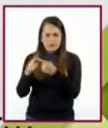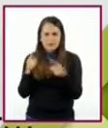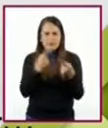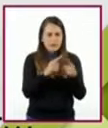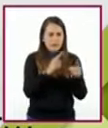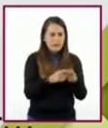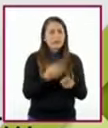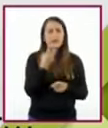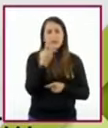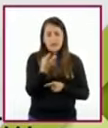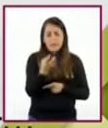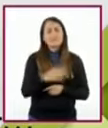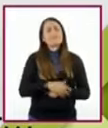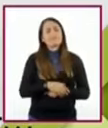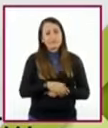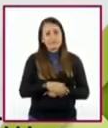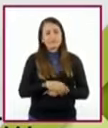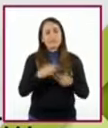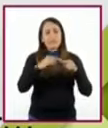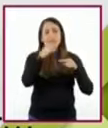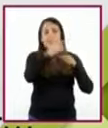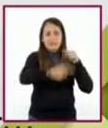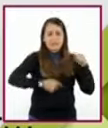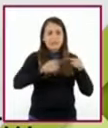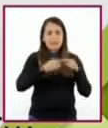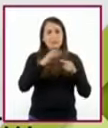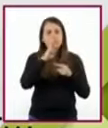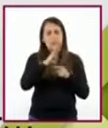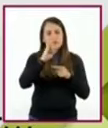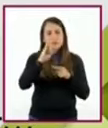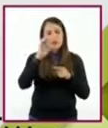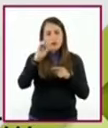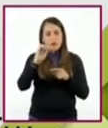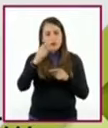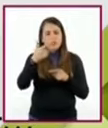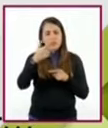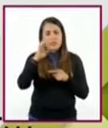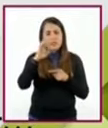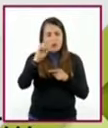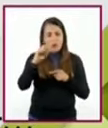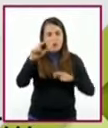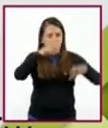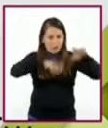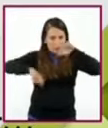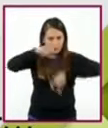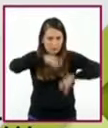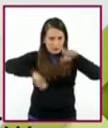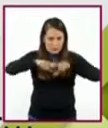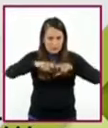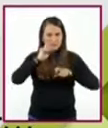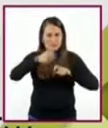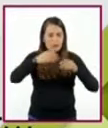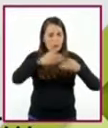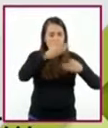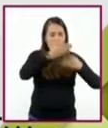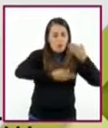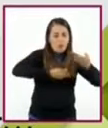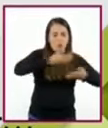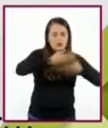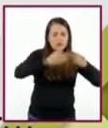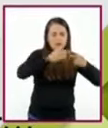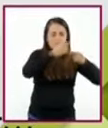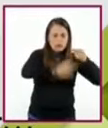Exacto. Ciclos biogeoquímicos. Son aquellos procesos que ocurren con